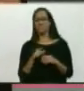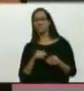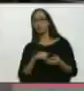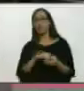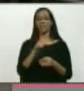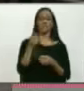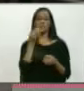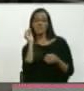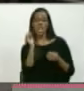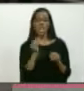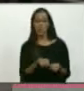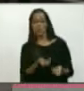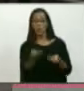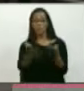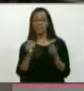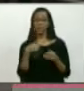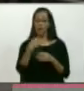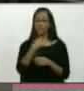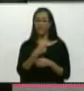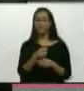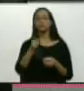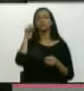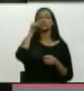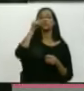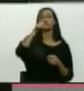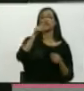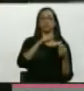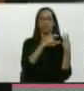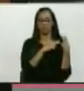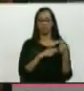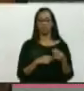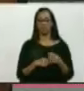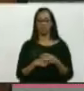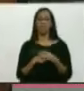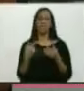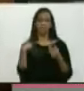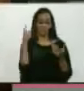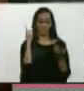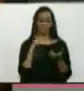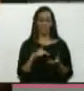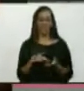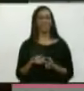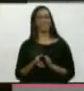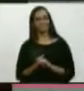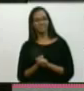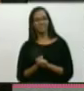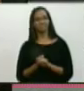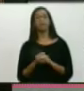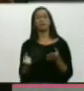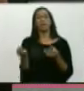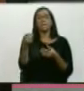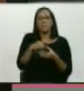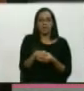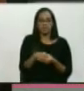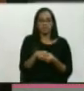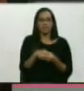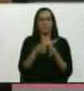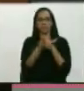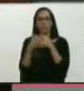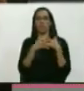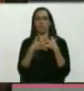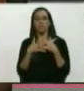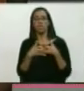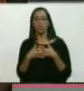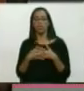el muñeco. Pero los gastos operativos te toca asumirlos a ti. Pero tú y después pagas. Cuando llegas al otro lado. Porque además, Estados Unidos